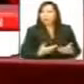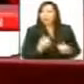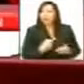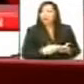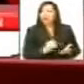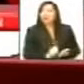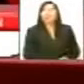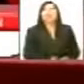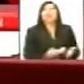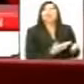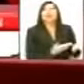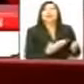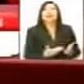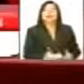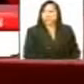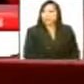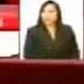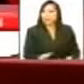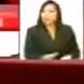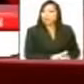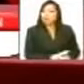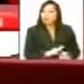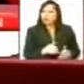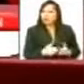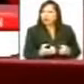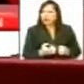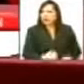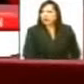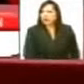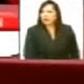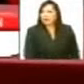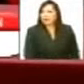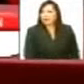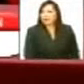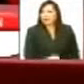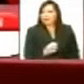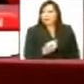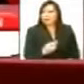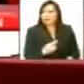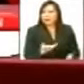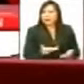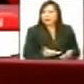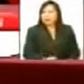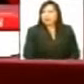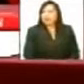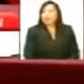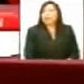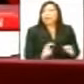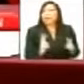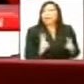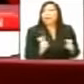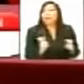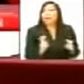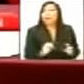tanto, limitarla solamente a la dimensión económica. Sí, la corrupción va a ser un tema grande